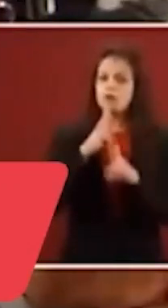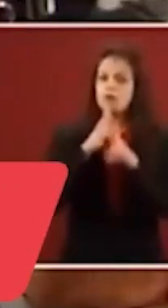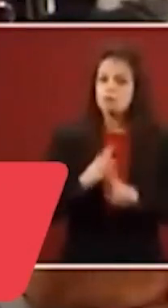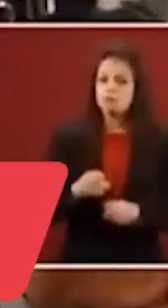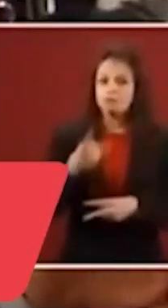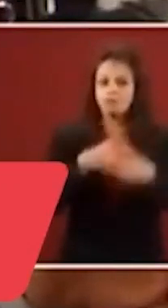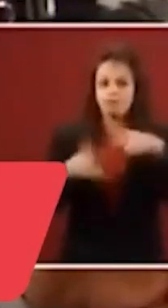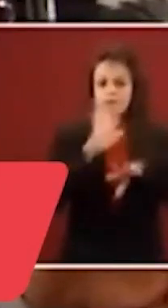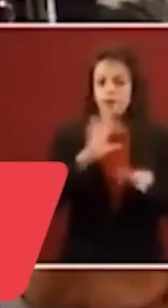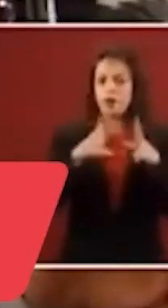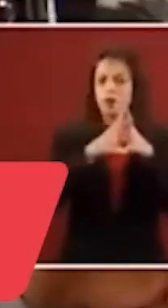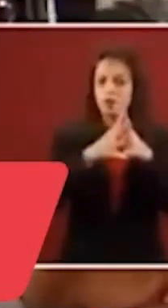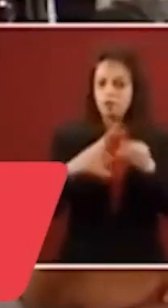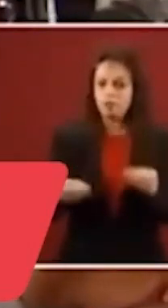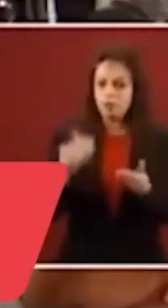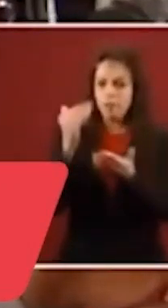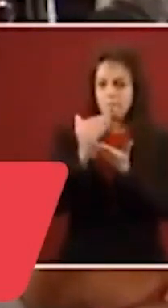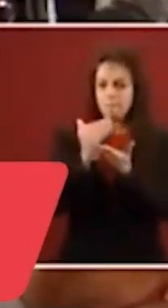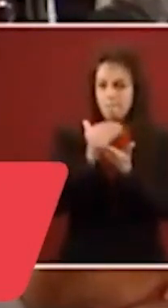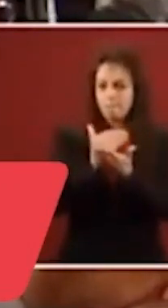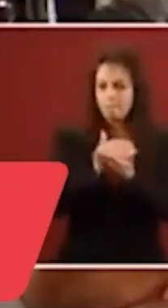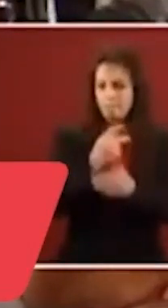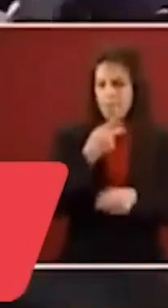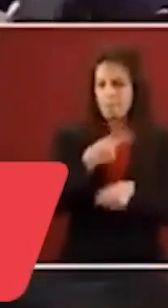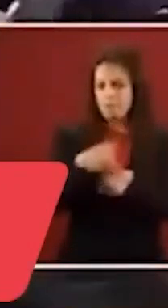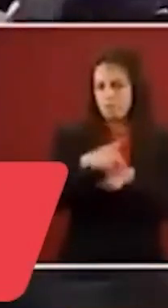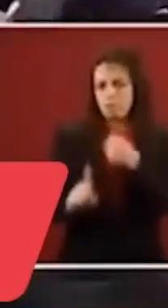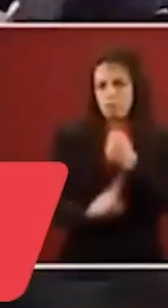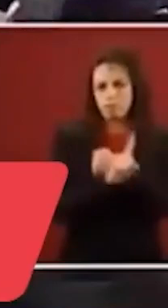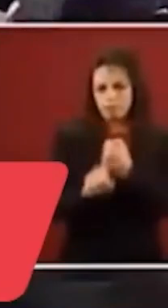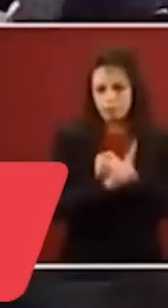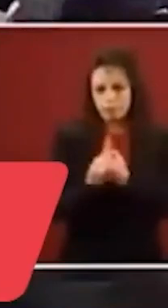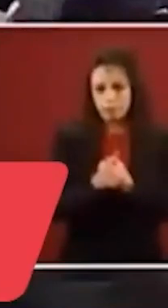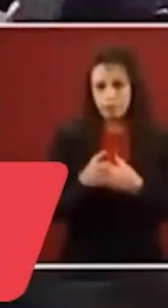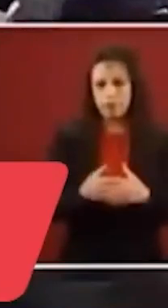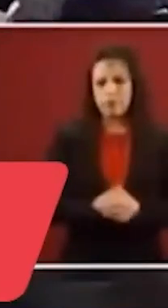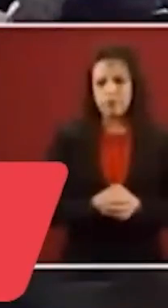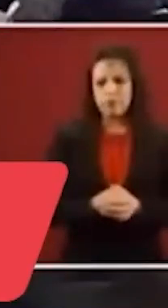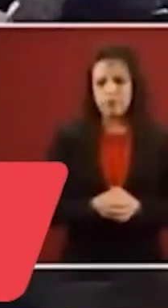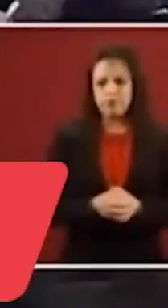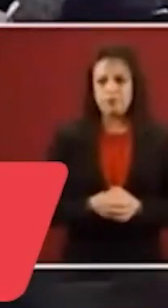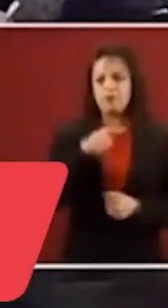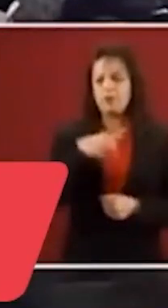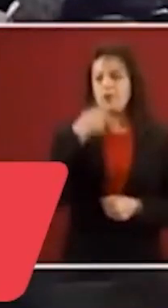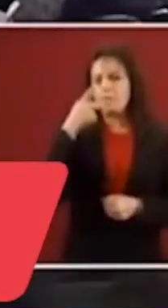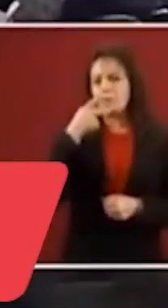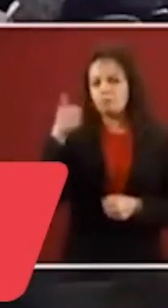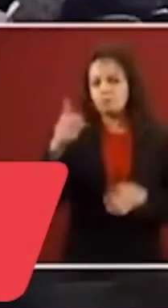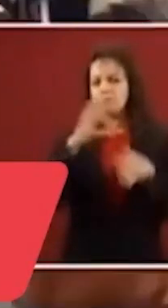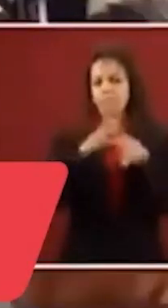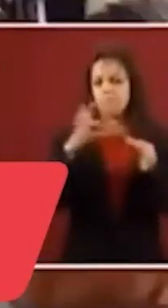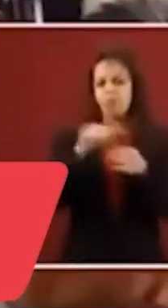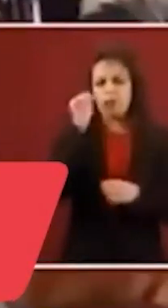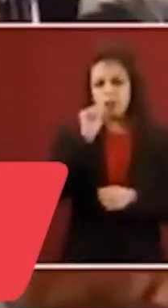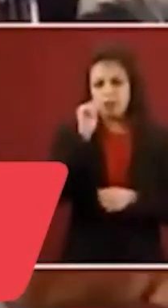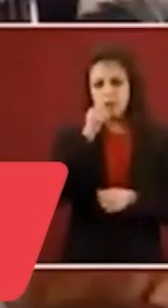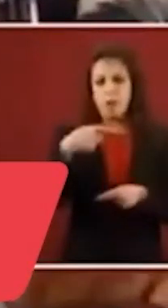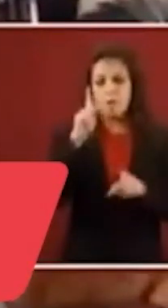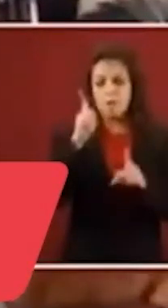se abra y que deje el chayote del imperio. La libertad es una virtud de